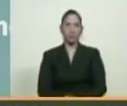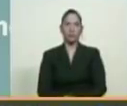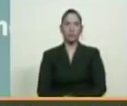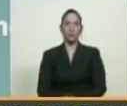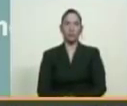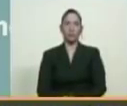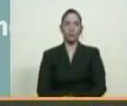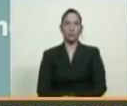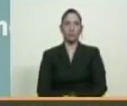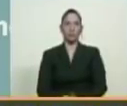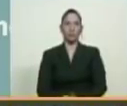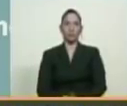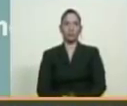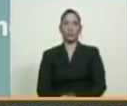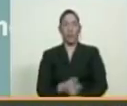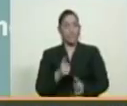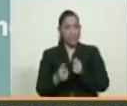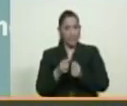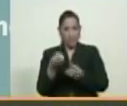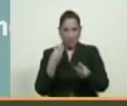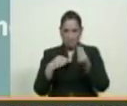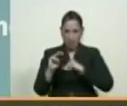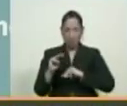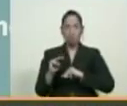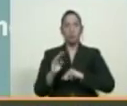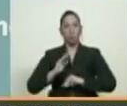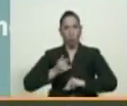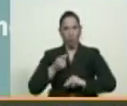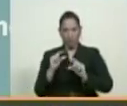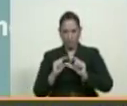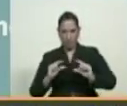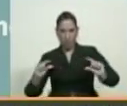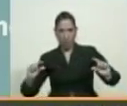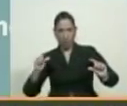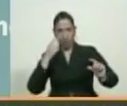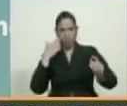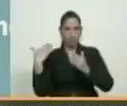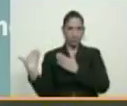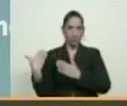0800-565-8786, o enviar mensajería instantánea al número